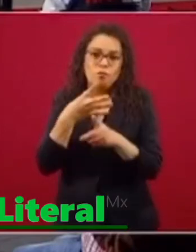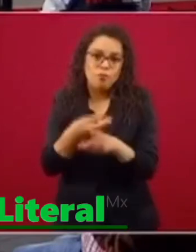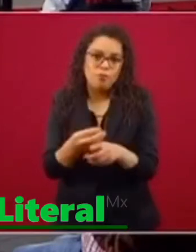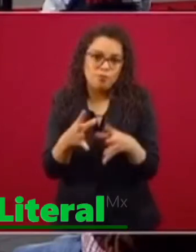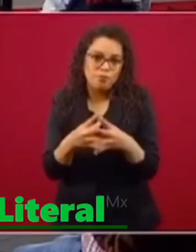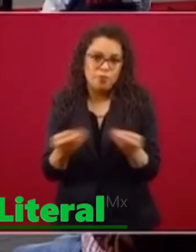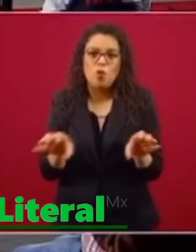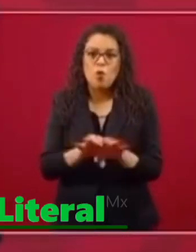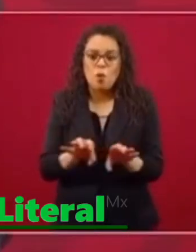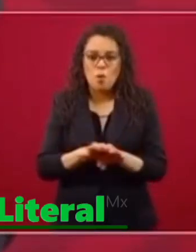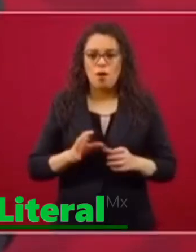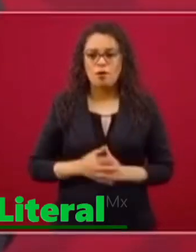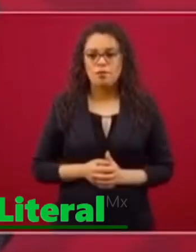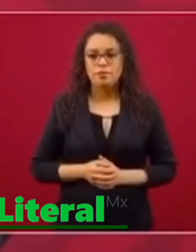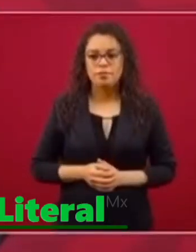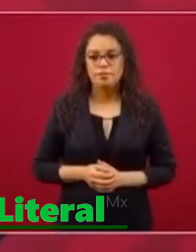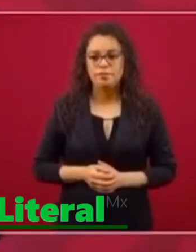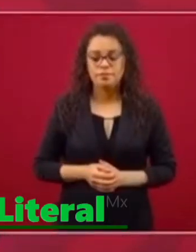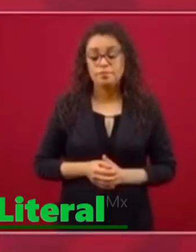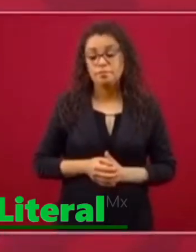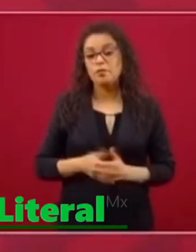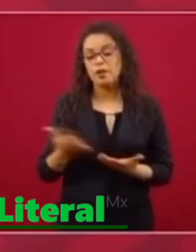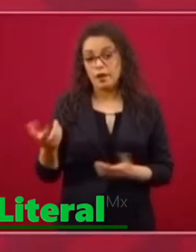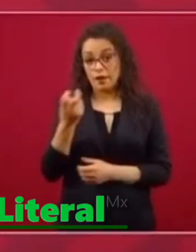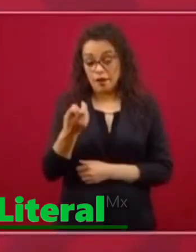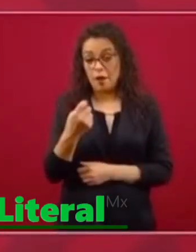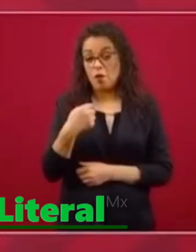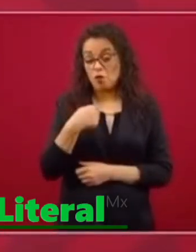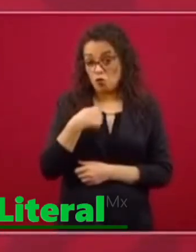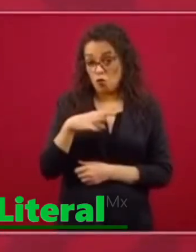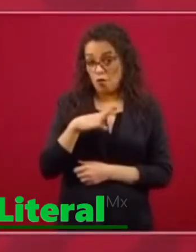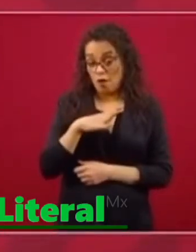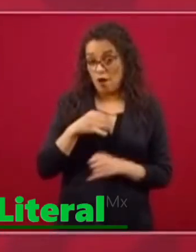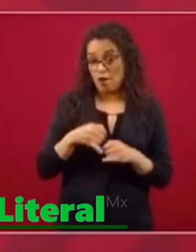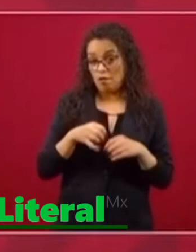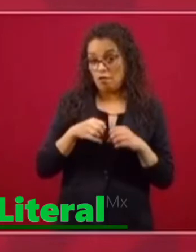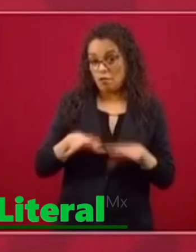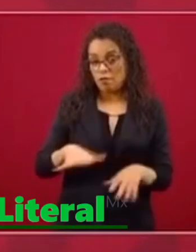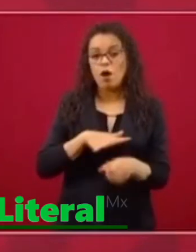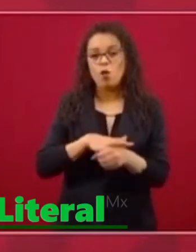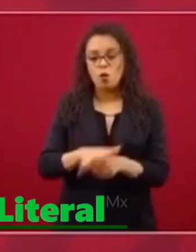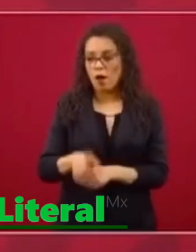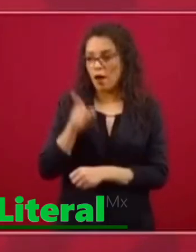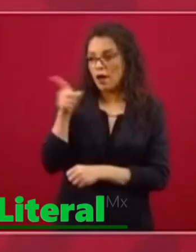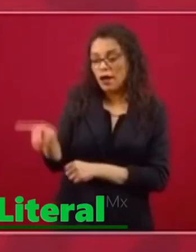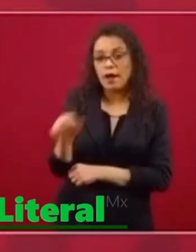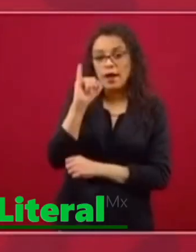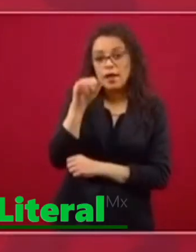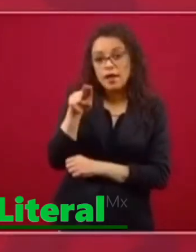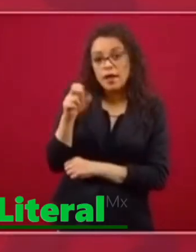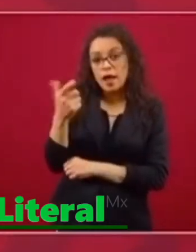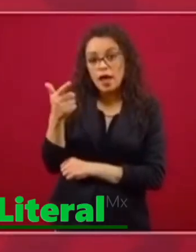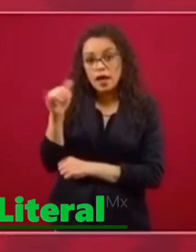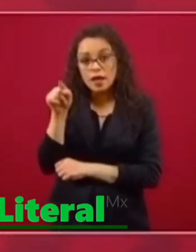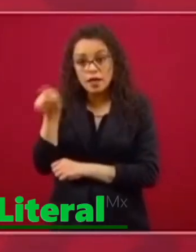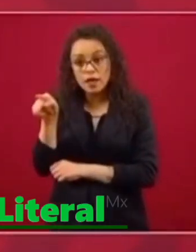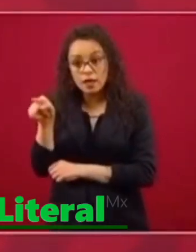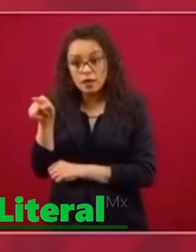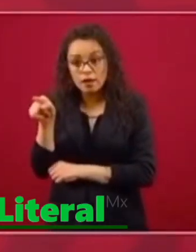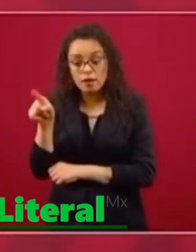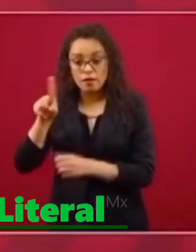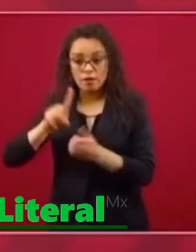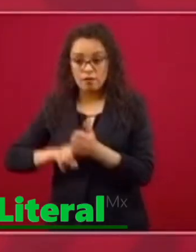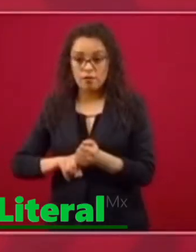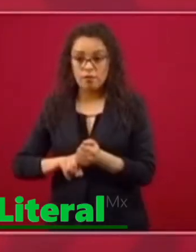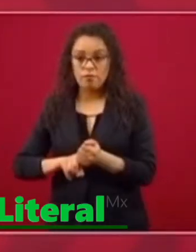Yo tengo la información que el INEGI le da más confianza,